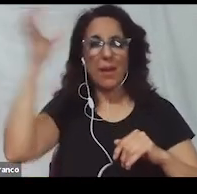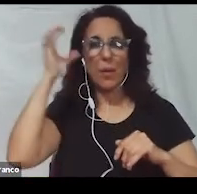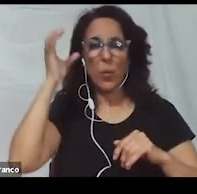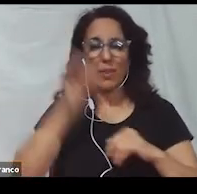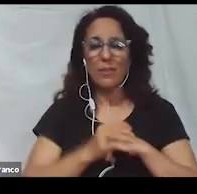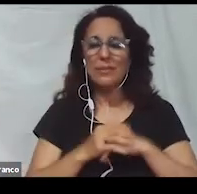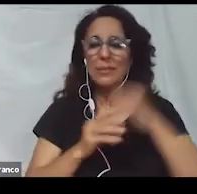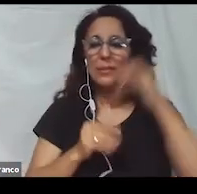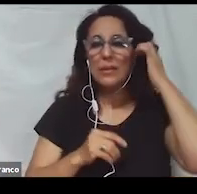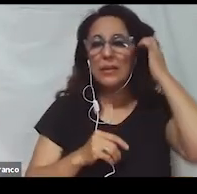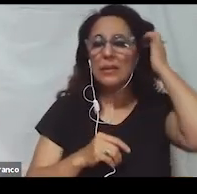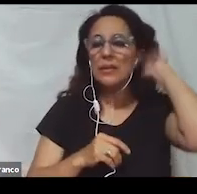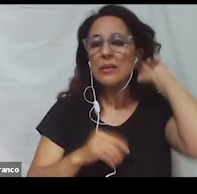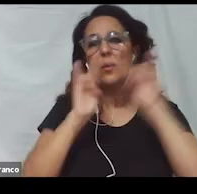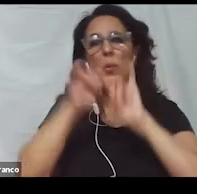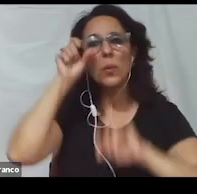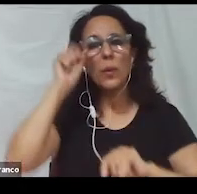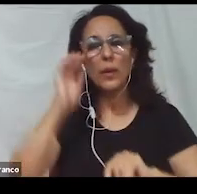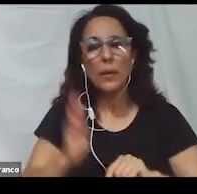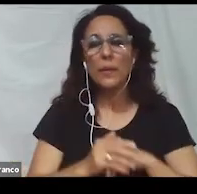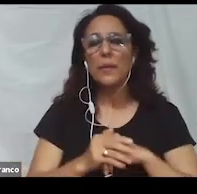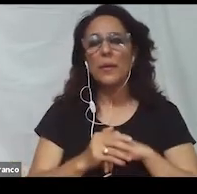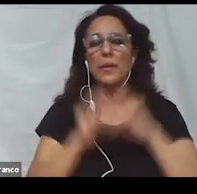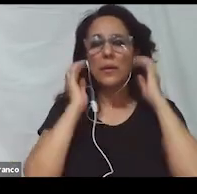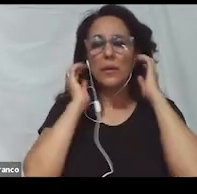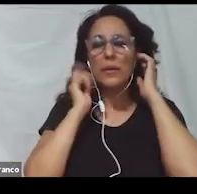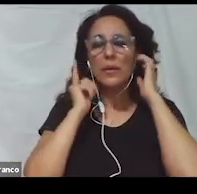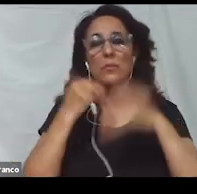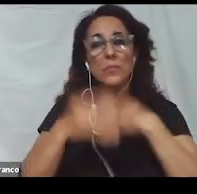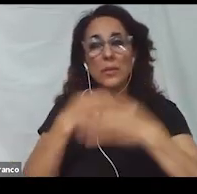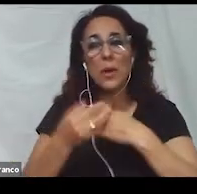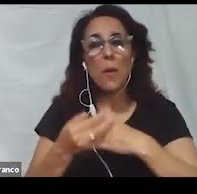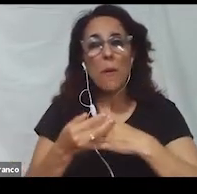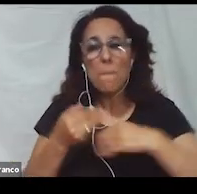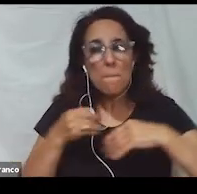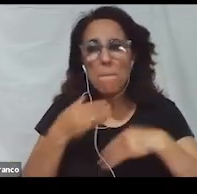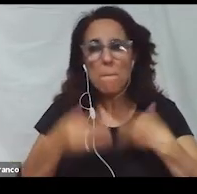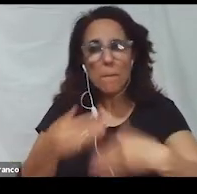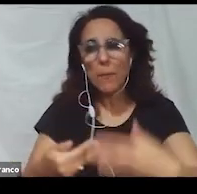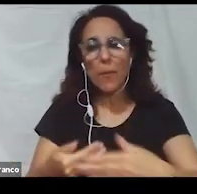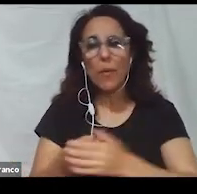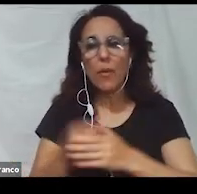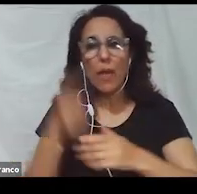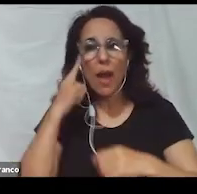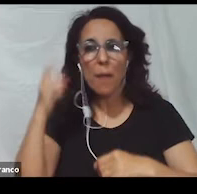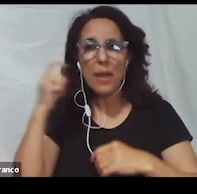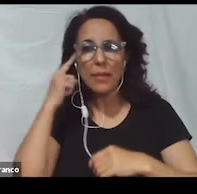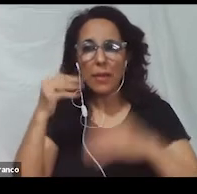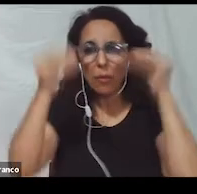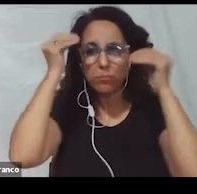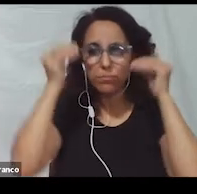¿ok? Una de ellas es Flutter Web, por ejemplo, que es una tecnología que está muy de moda ahora, mucha gente la está aprendiendo.